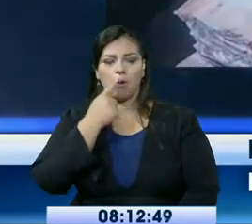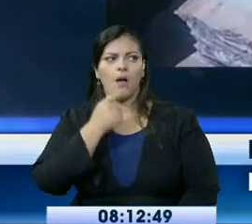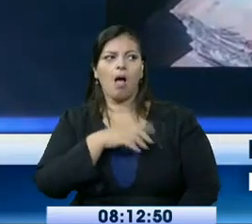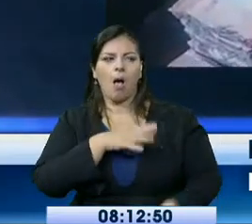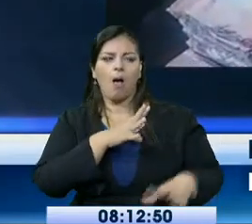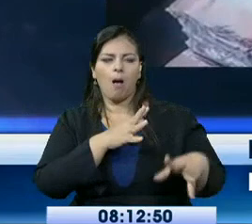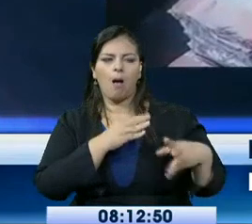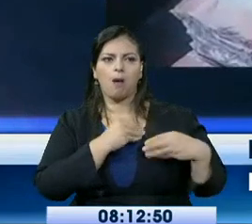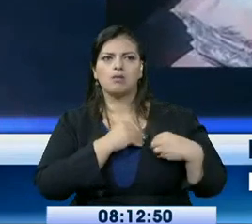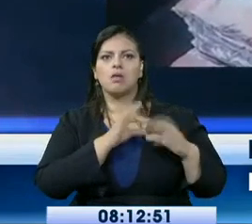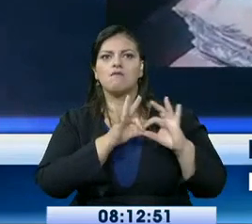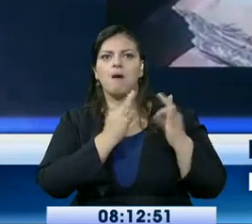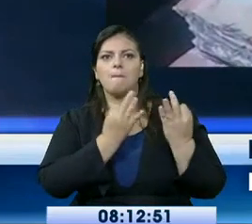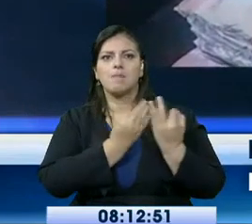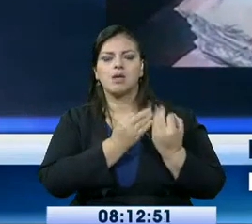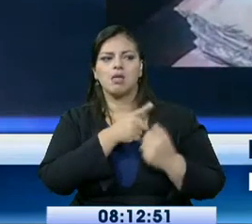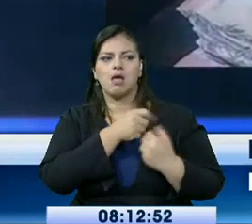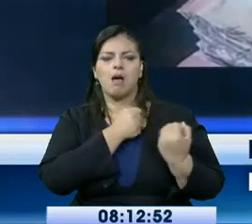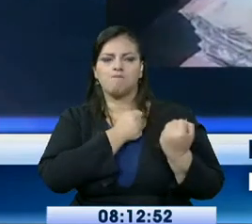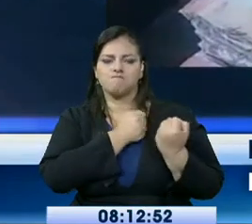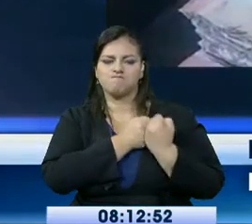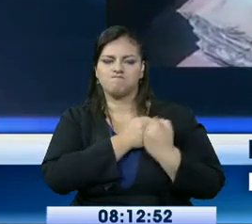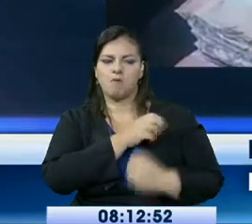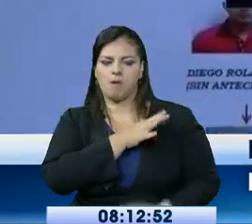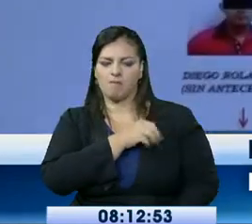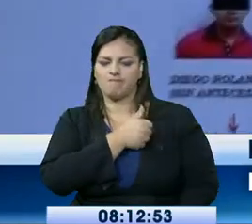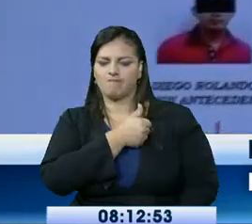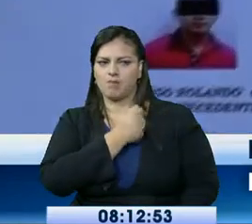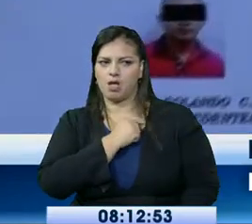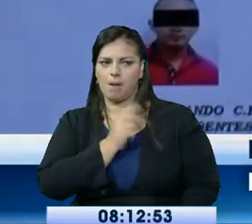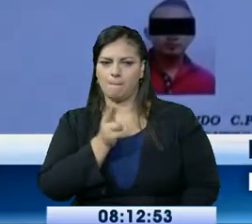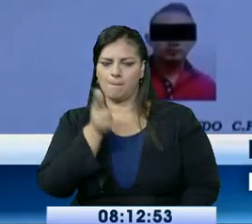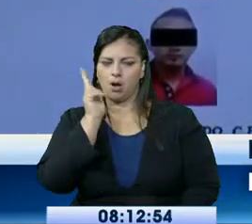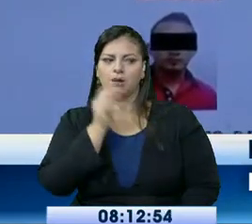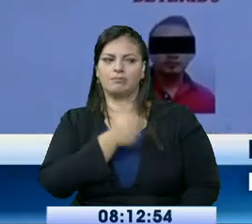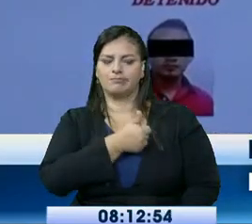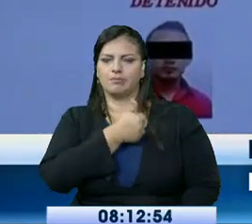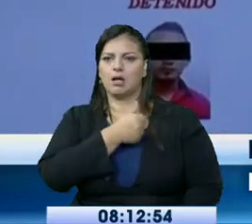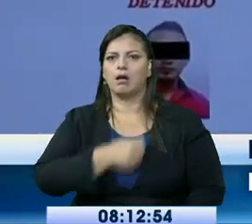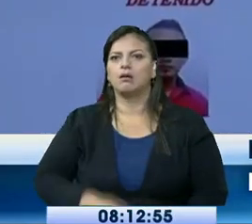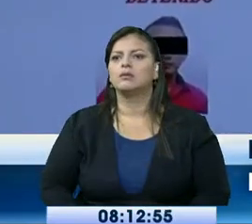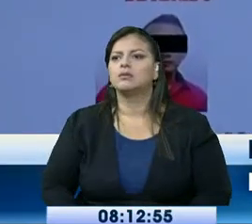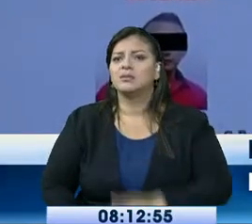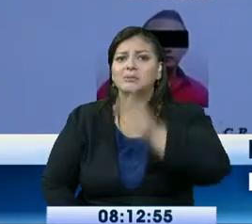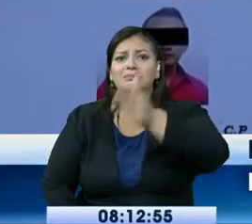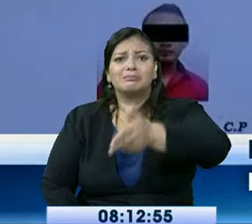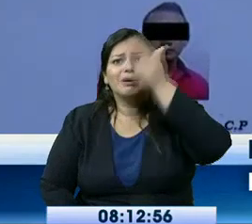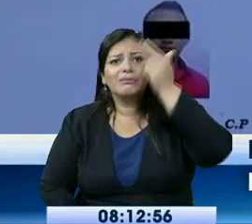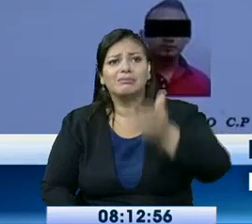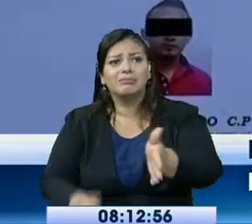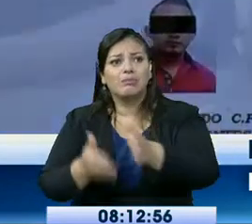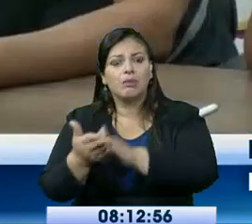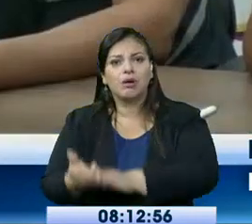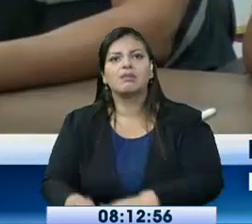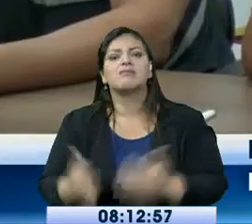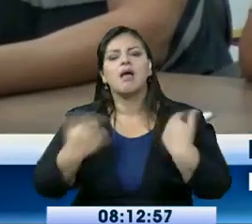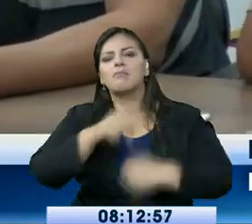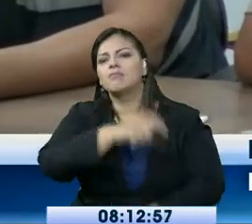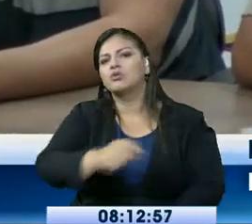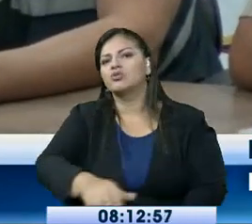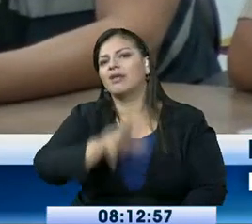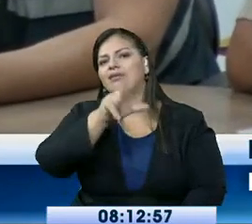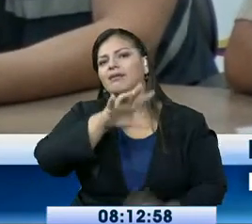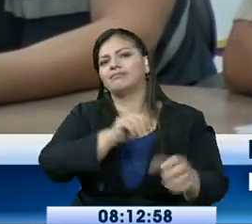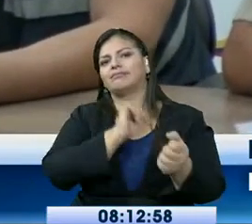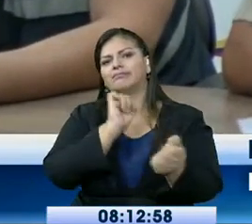respectivas experticias para determinar responsabilidades. Dos de los tres detenidos poseen antecedentes delictivos. La policía garantiza